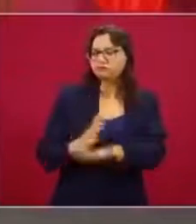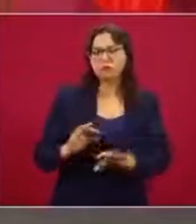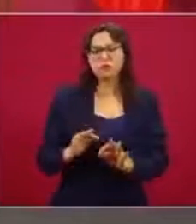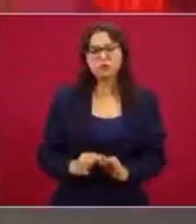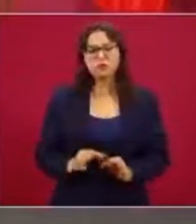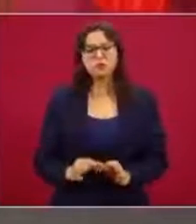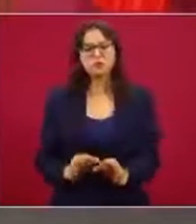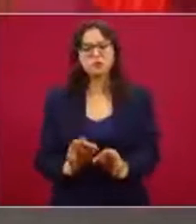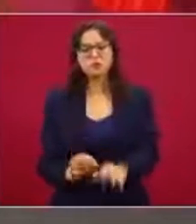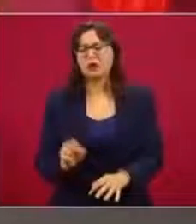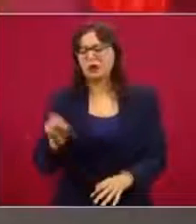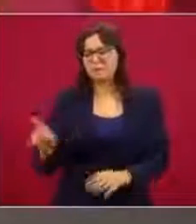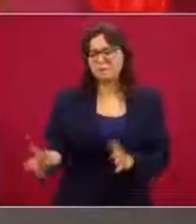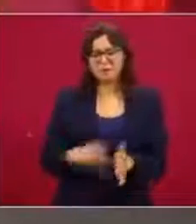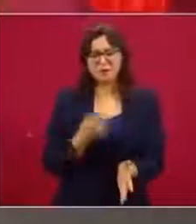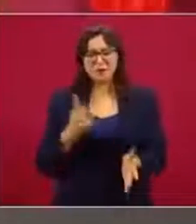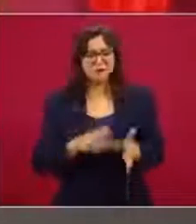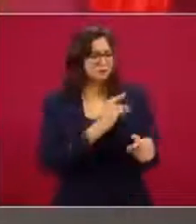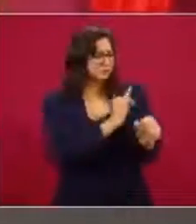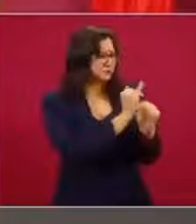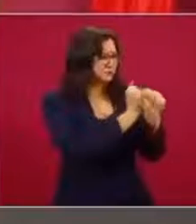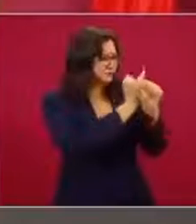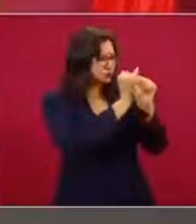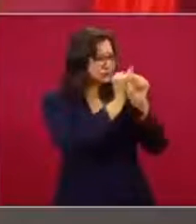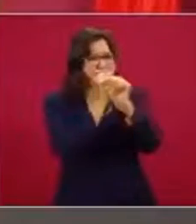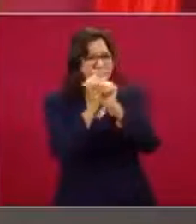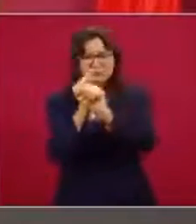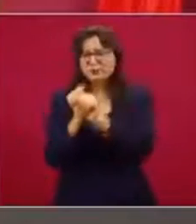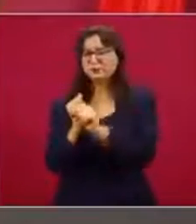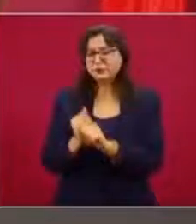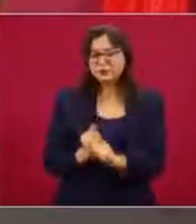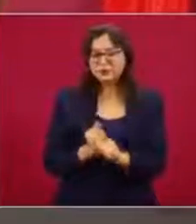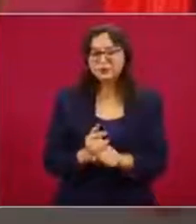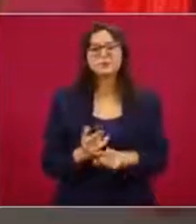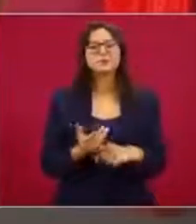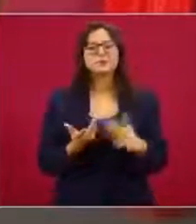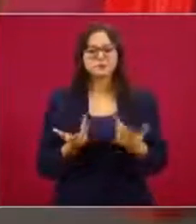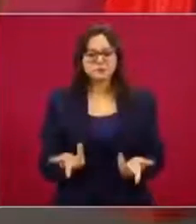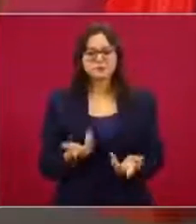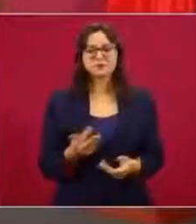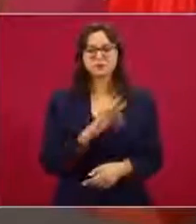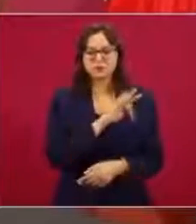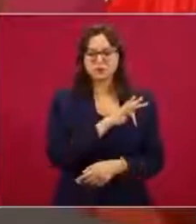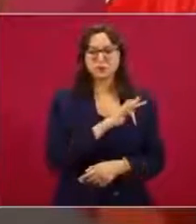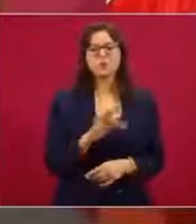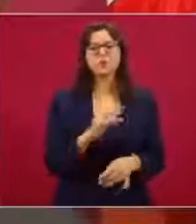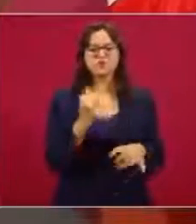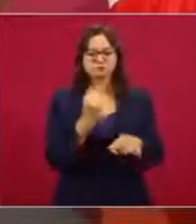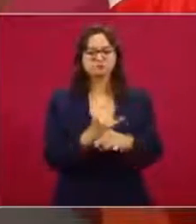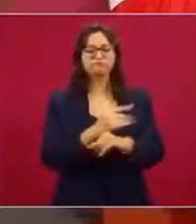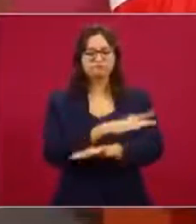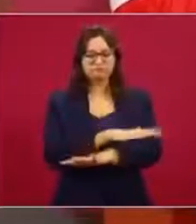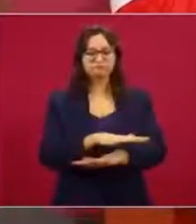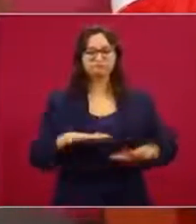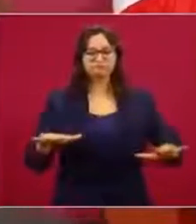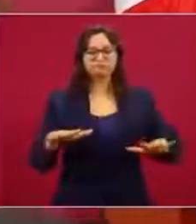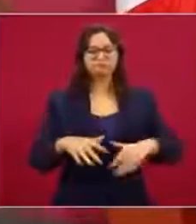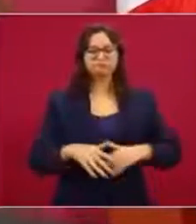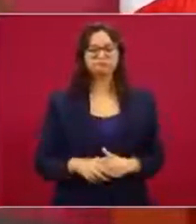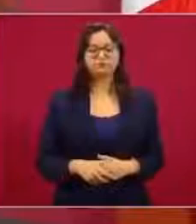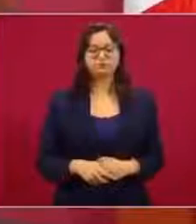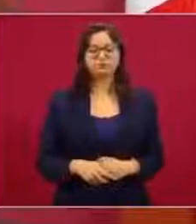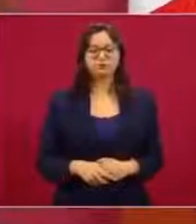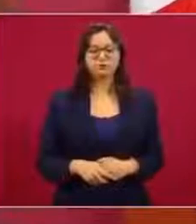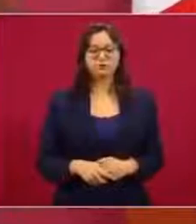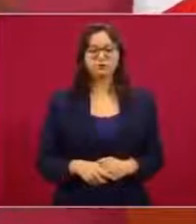investigaciones de precios y por eso se puede informar a los ciudadanos